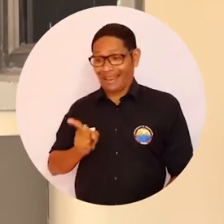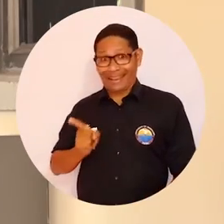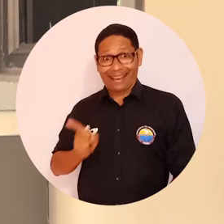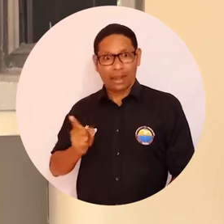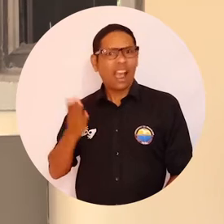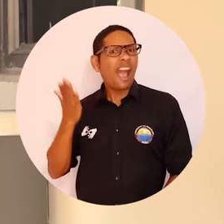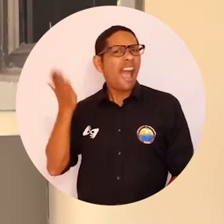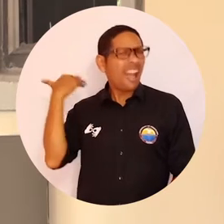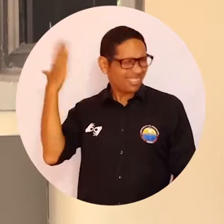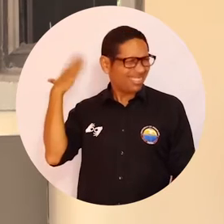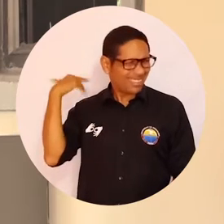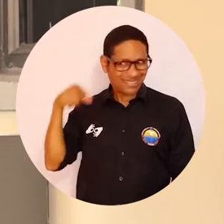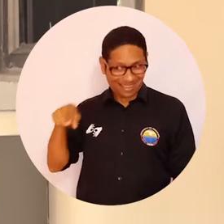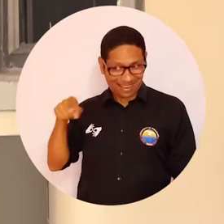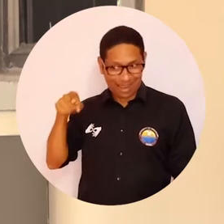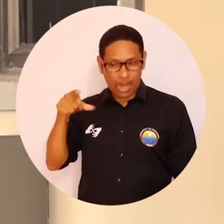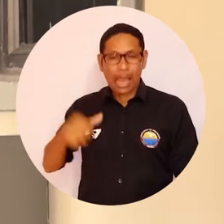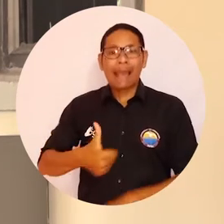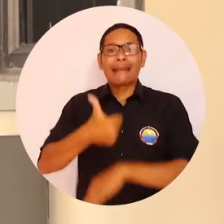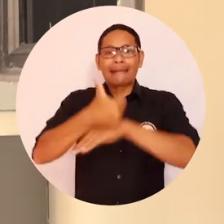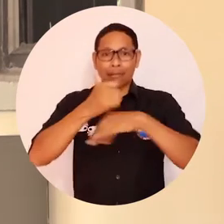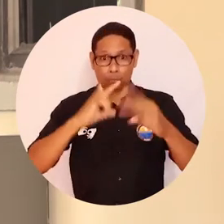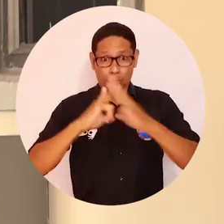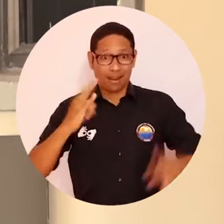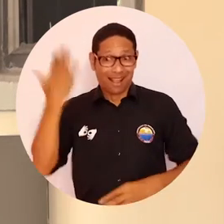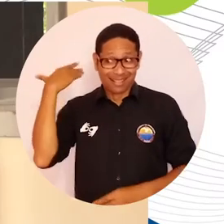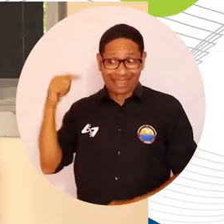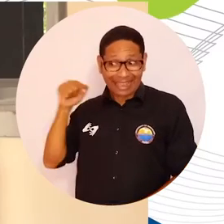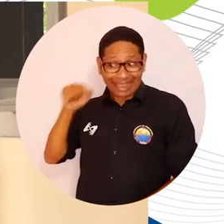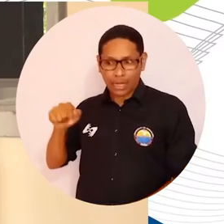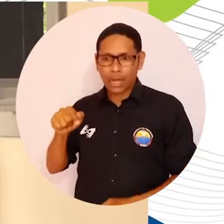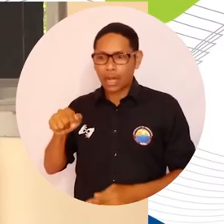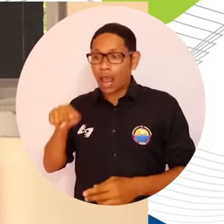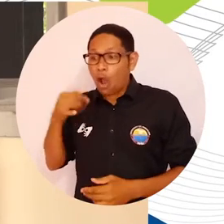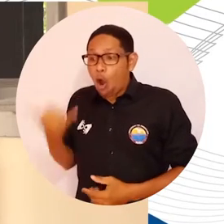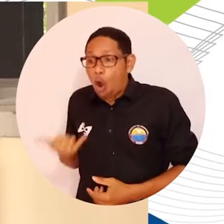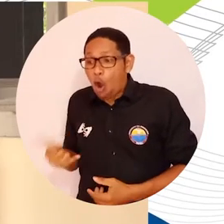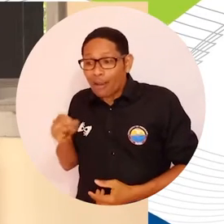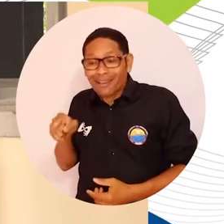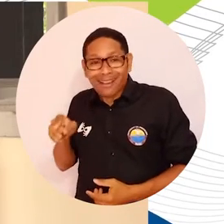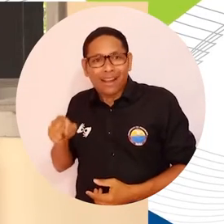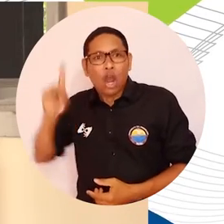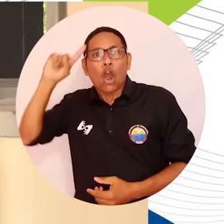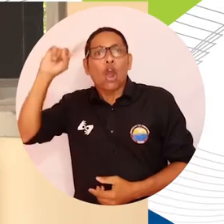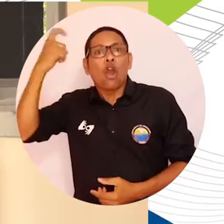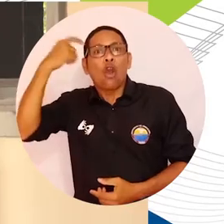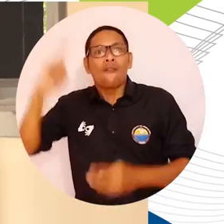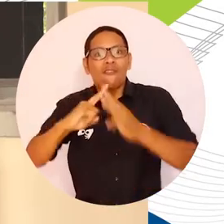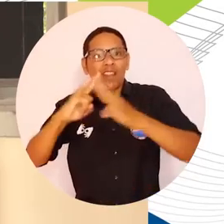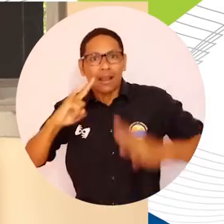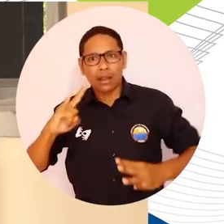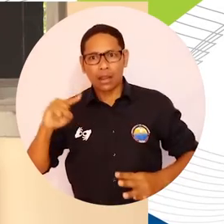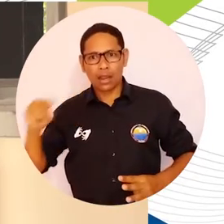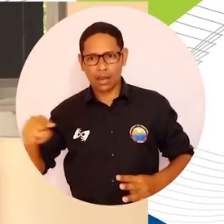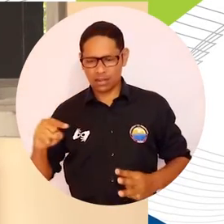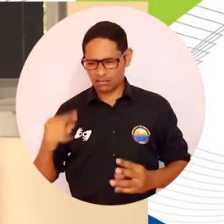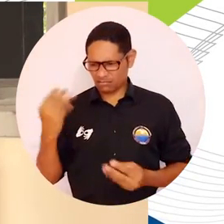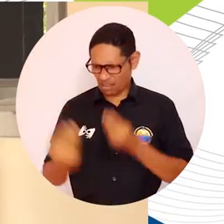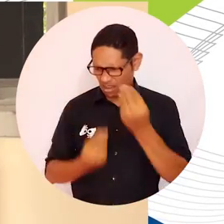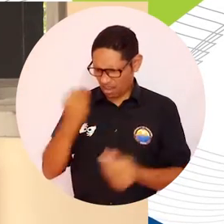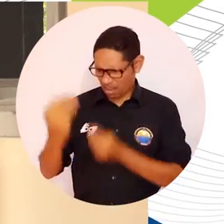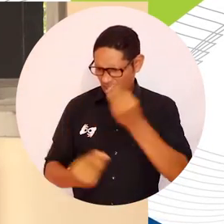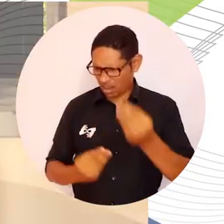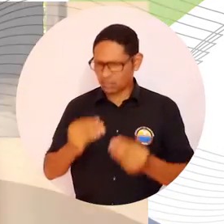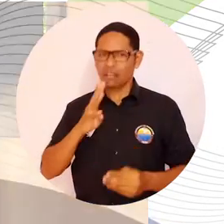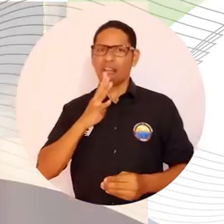del rector que hoy dirige los destinos de este departamento. Y a veces demostramos incongruencia entre las cosas que dice y las